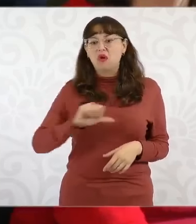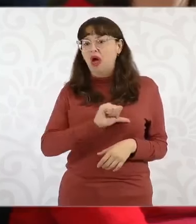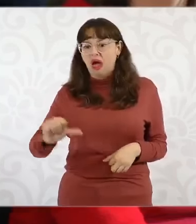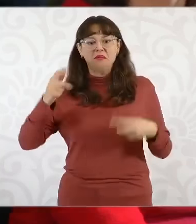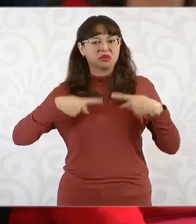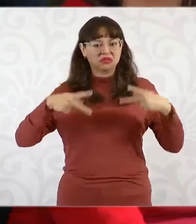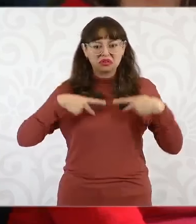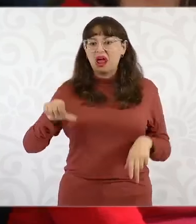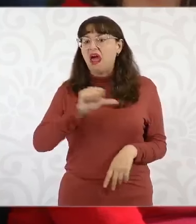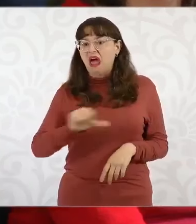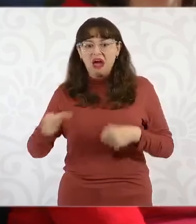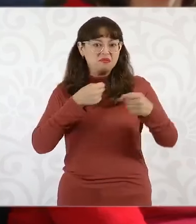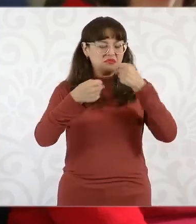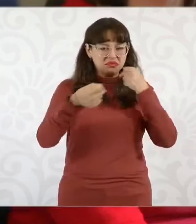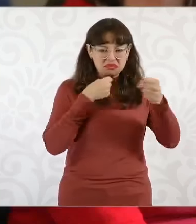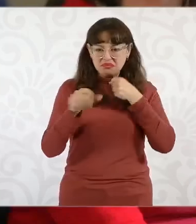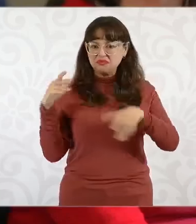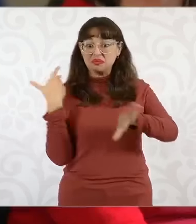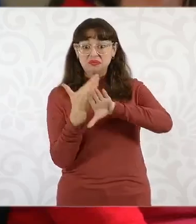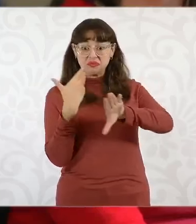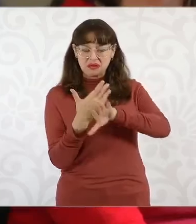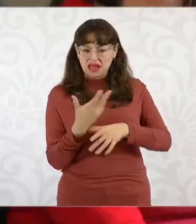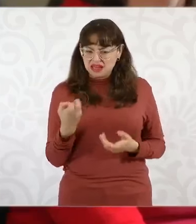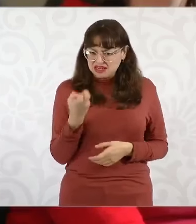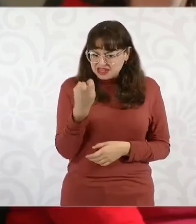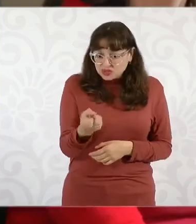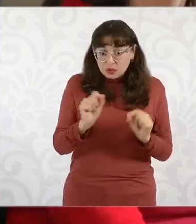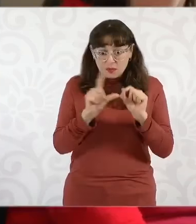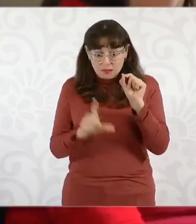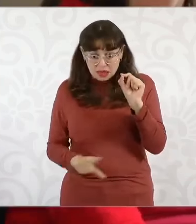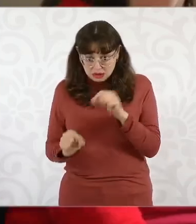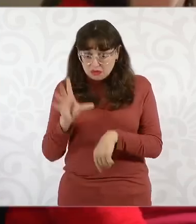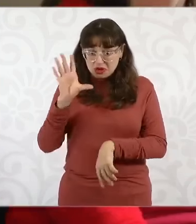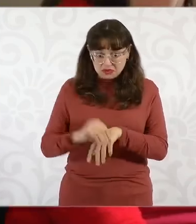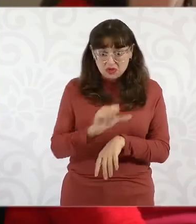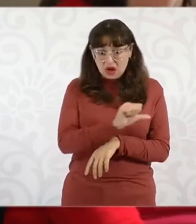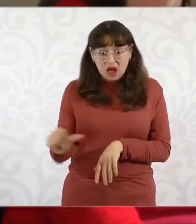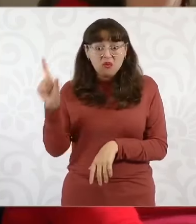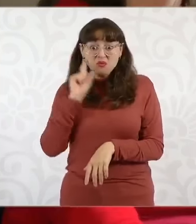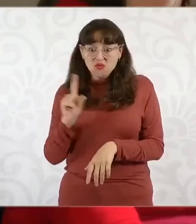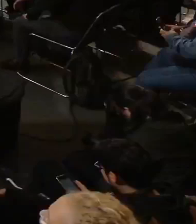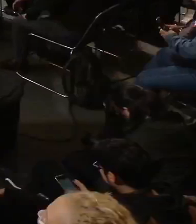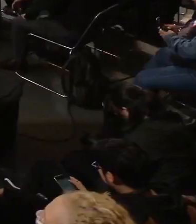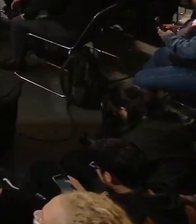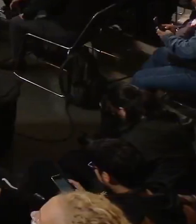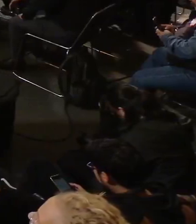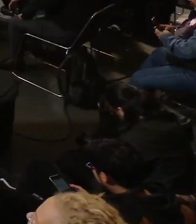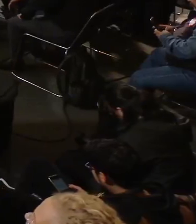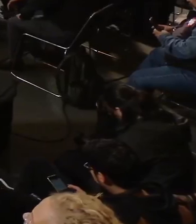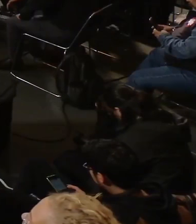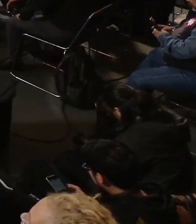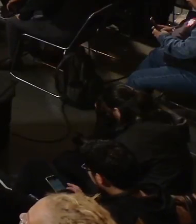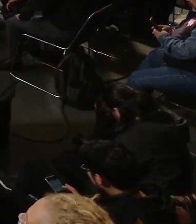En México hay cabida para la violencia feminicida, digamos, esgrimida desde un medio de comunicación, porque si uno de los